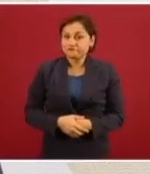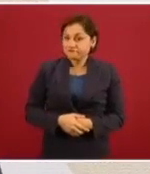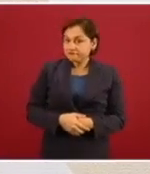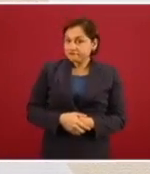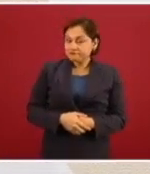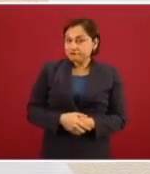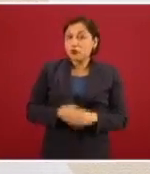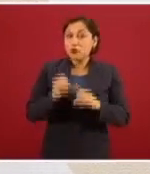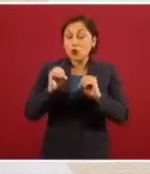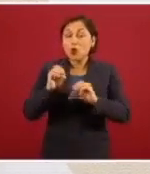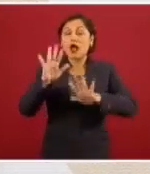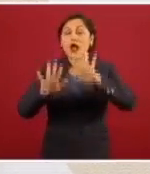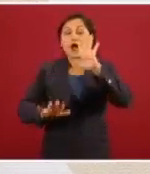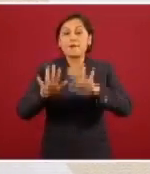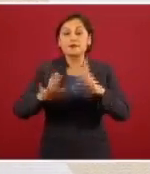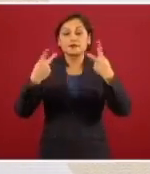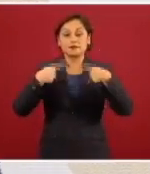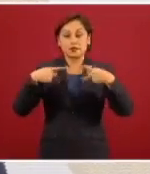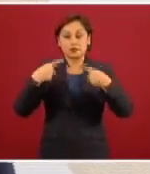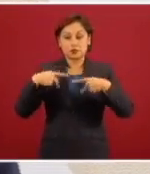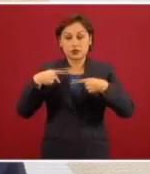despedir a trabajadores,